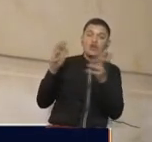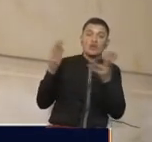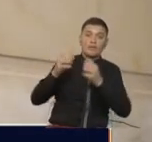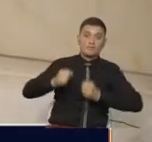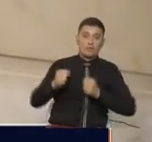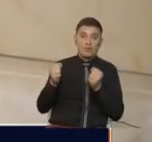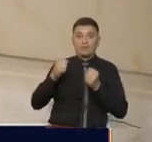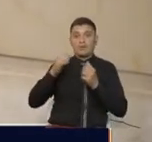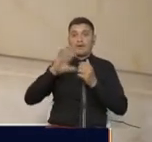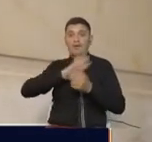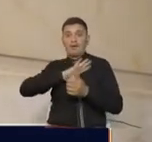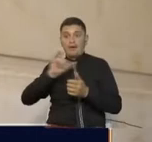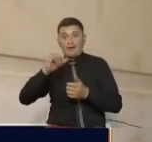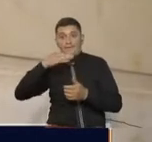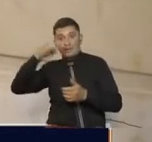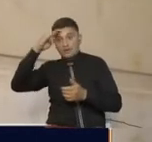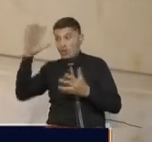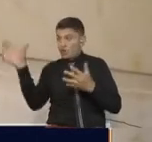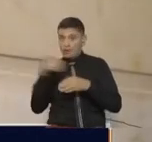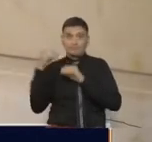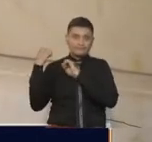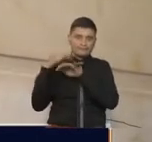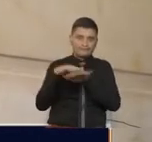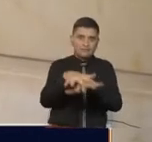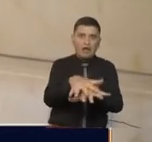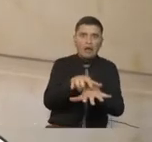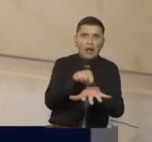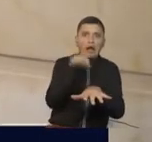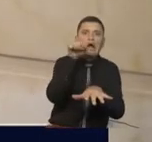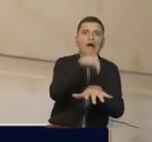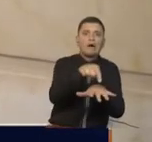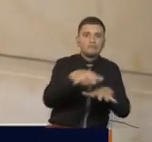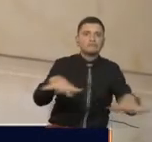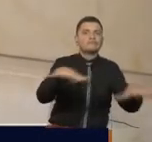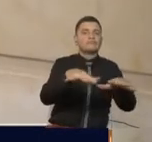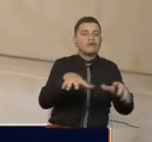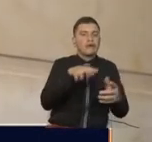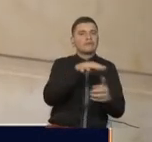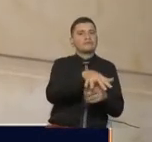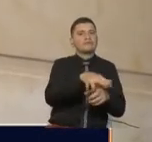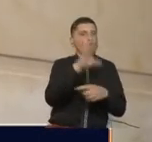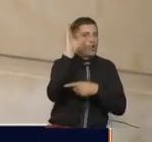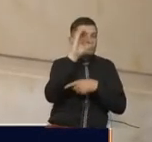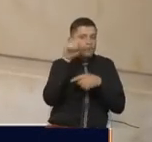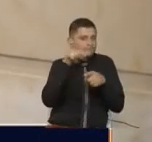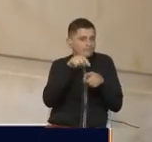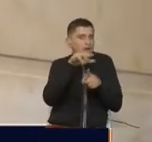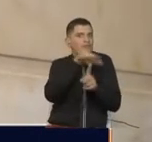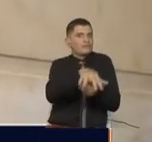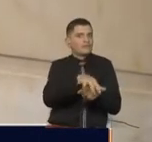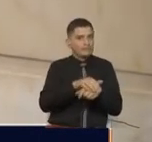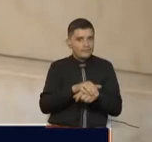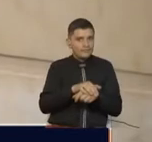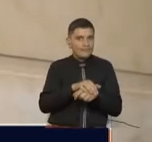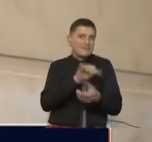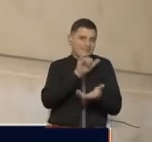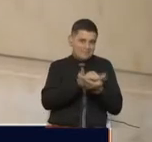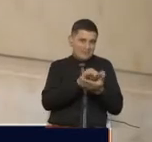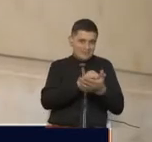y de Medellín, los sedimentos de toda Colombia. Por eso lo de La Mojana es una causa